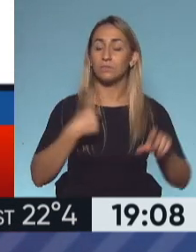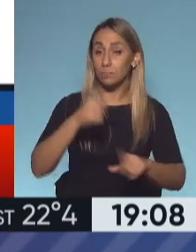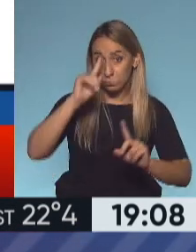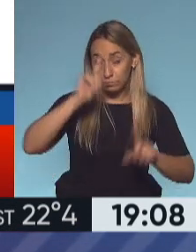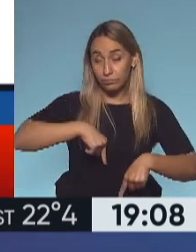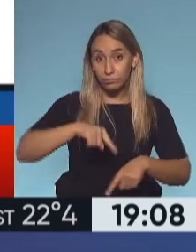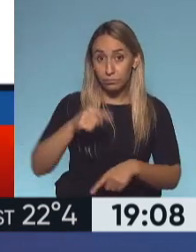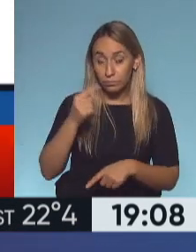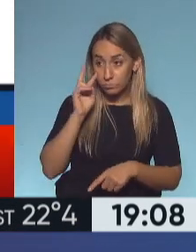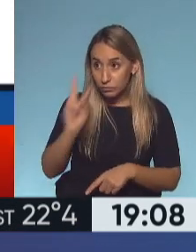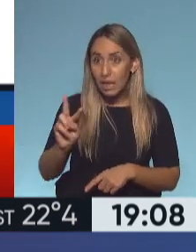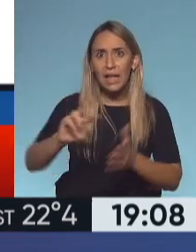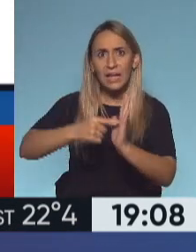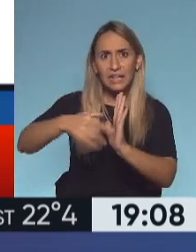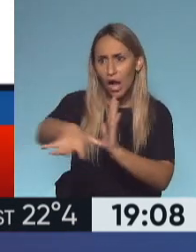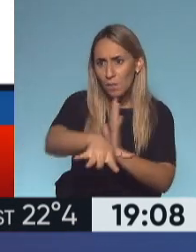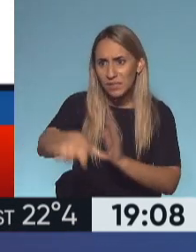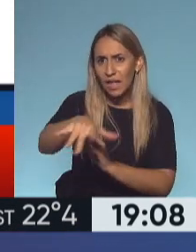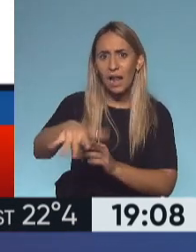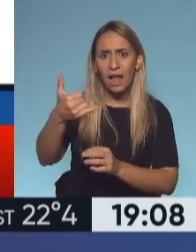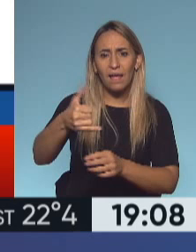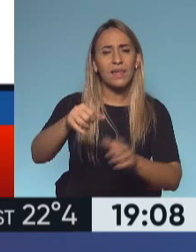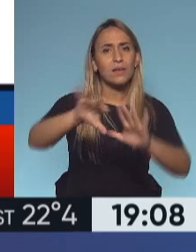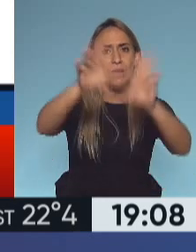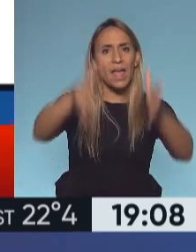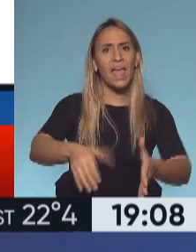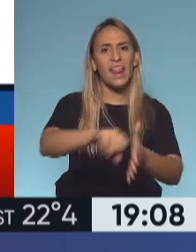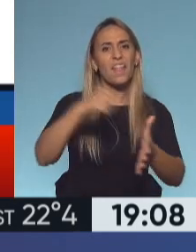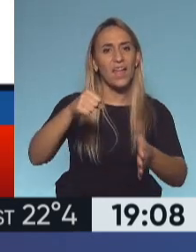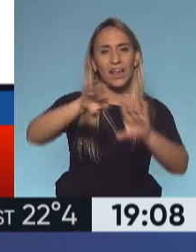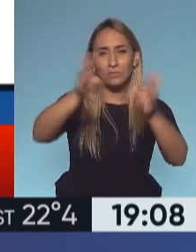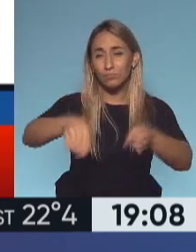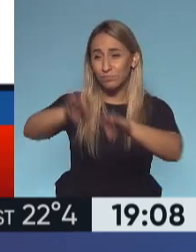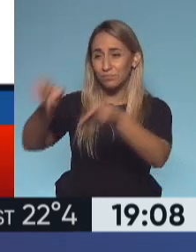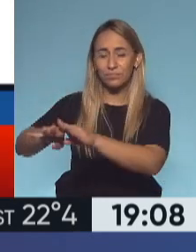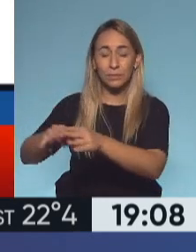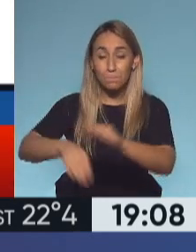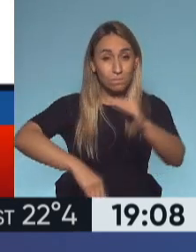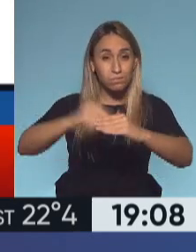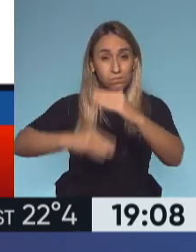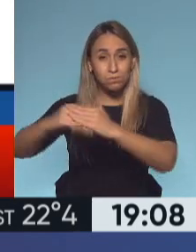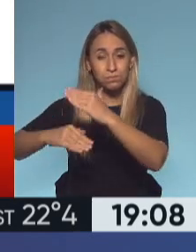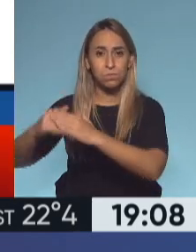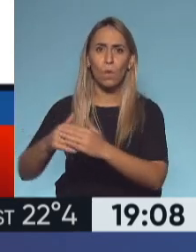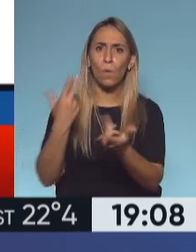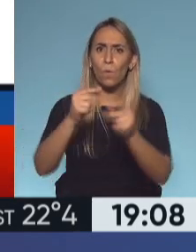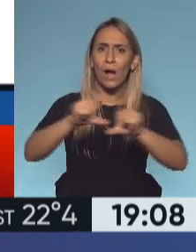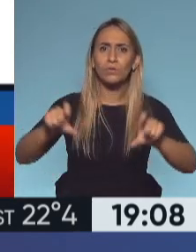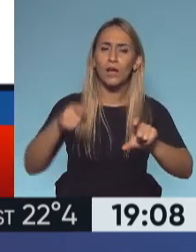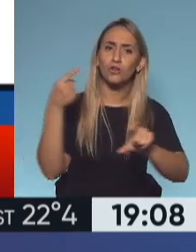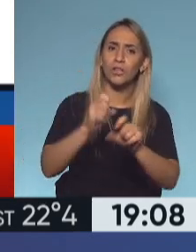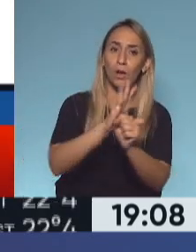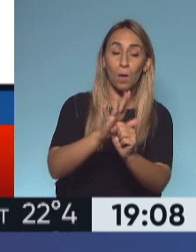lo que ven mis ojos. En la Ciudad de Buenos Aires tenemos las heladeras llenas de vacunas, habla del PAMI, ¿no? Claramente. Sí. Contra el COVID, pero los puntos de